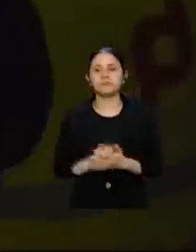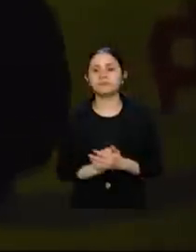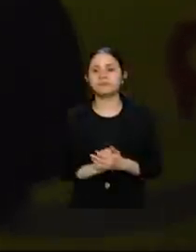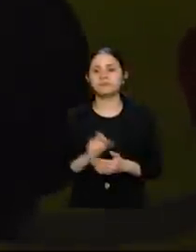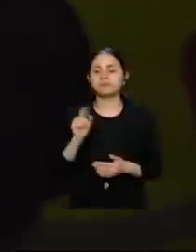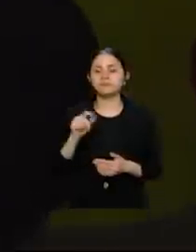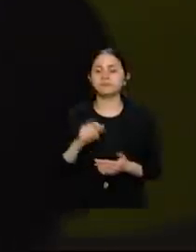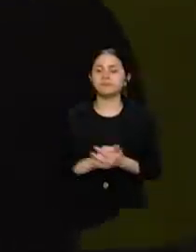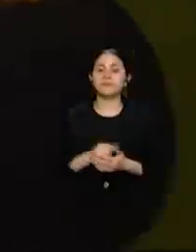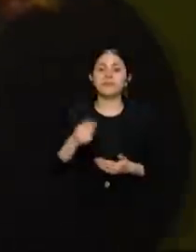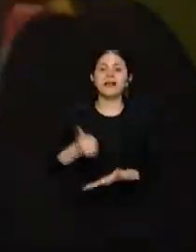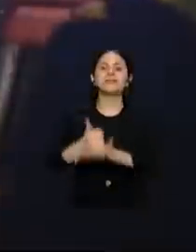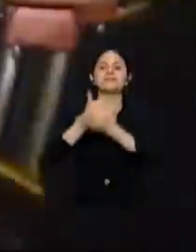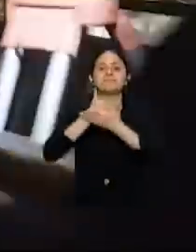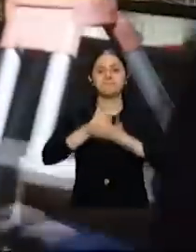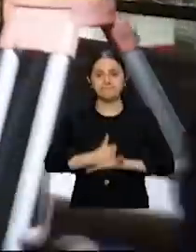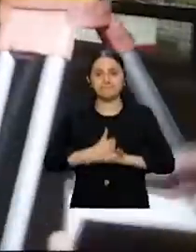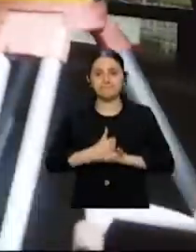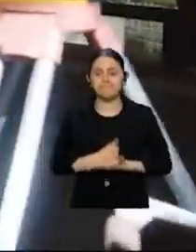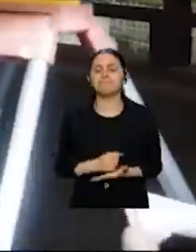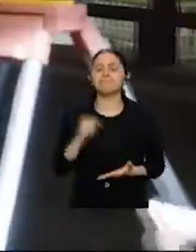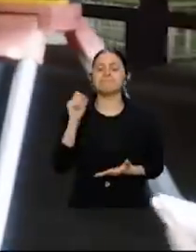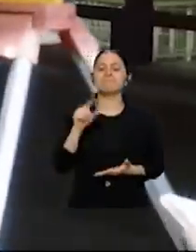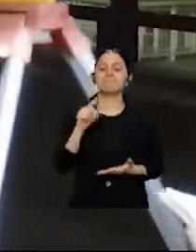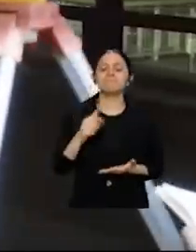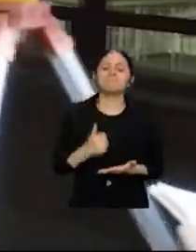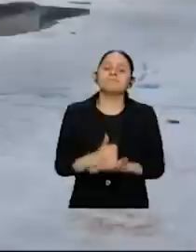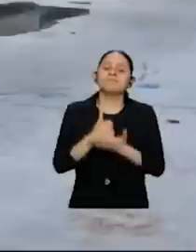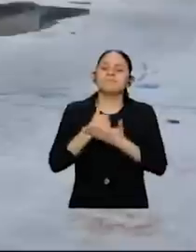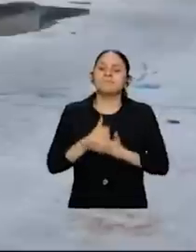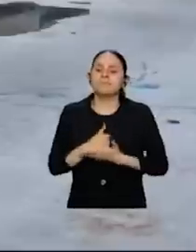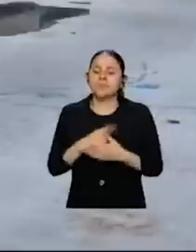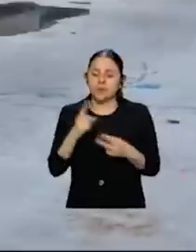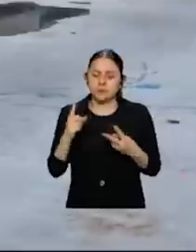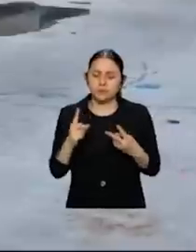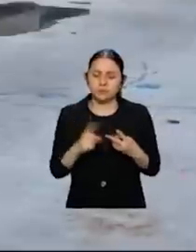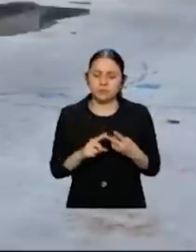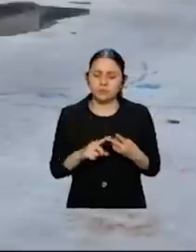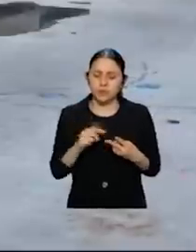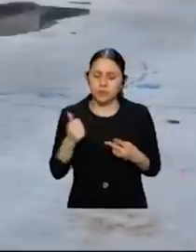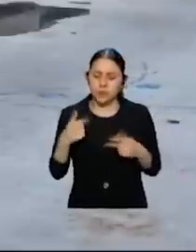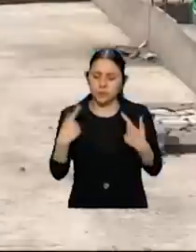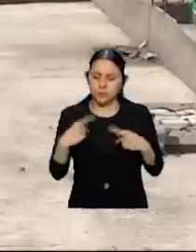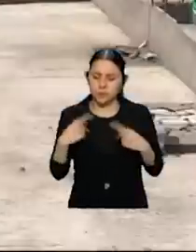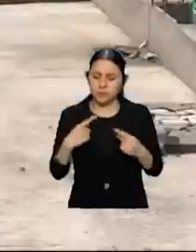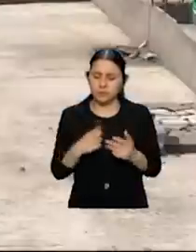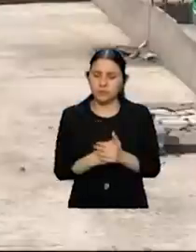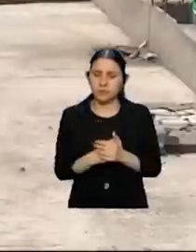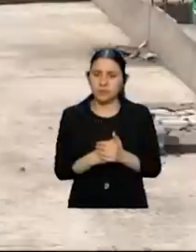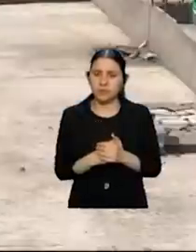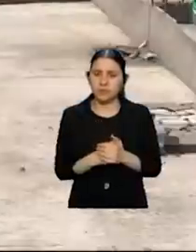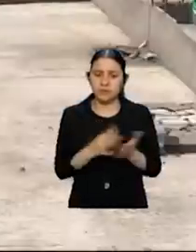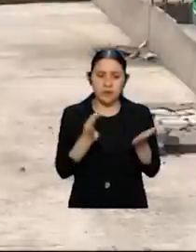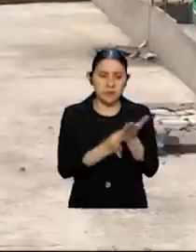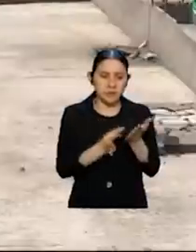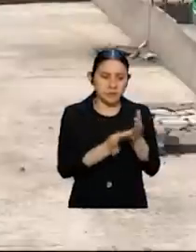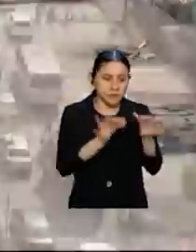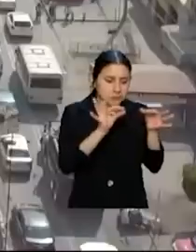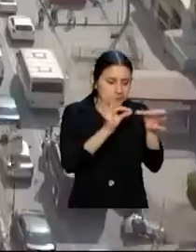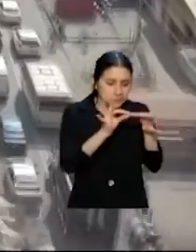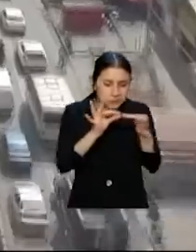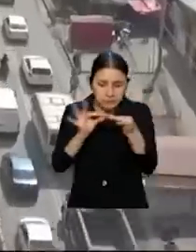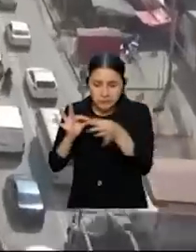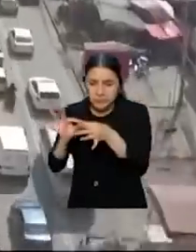que nos ayuda en muchas obras, quienes nos apoyan con el control y seguimiento de calidad de las soldaduras.